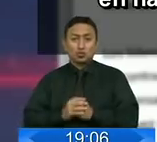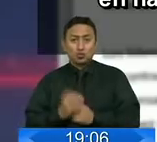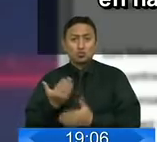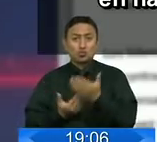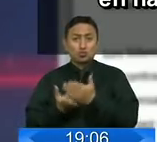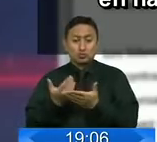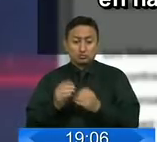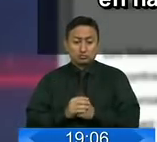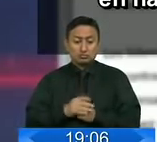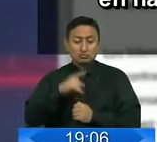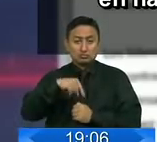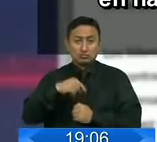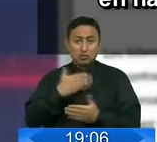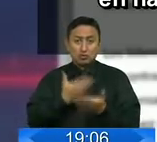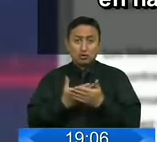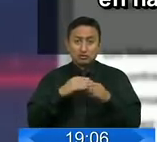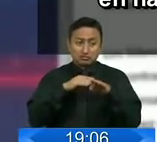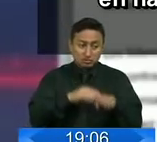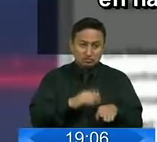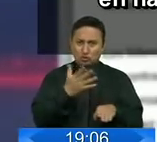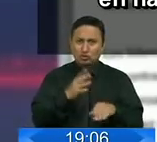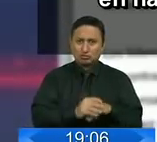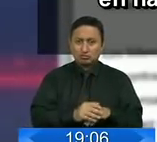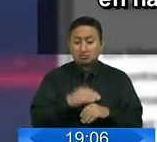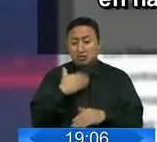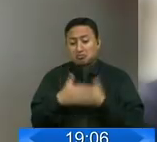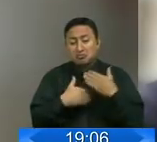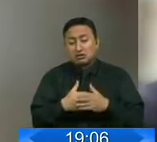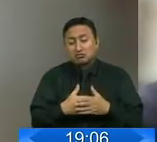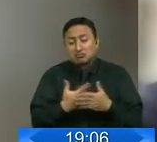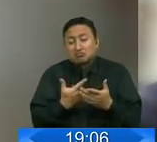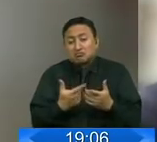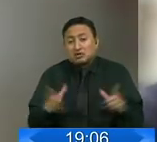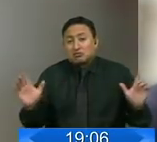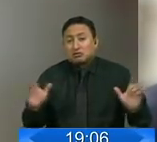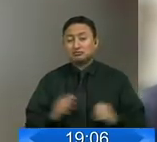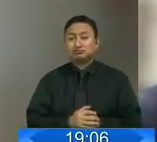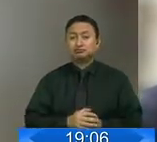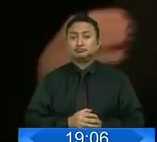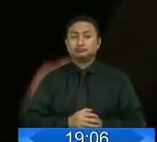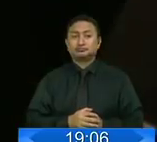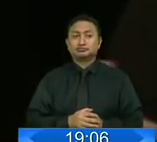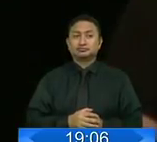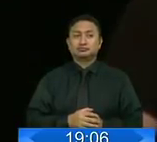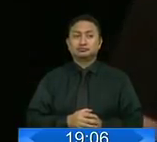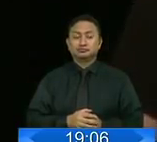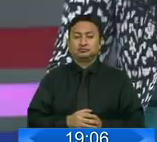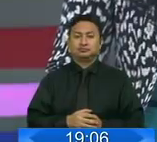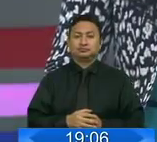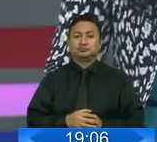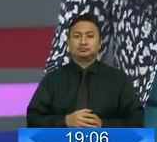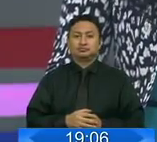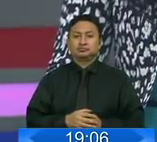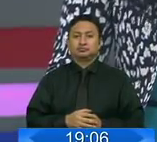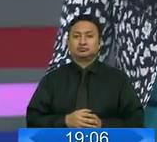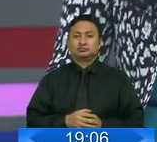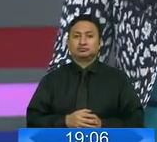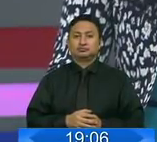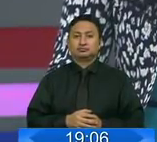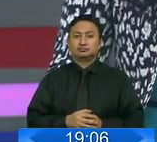habrá sustento en mi caso y que terminará en nada. Informó Carolina Basante. La